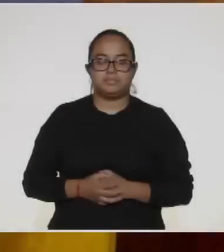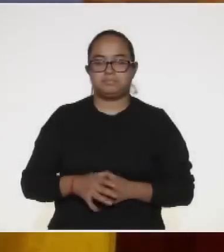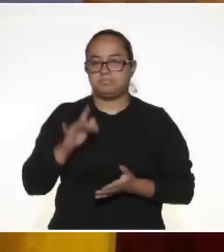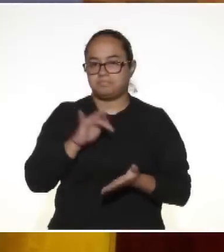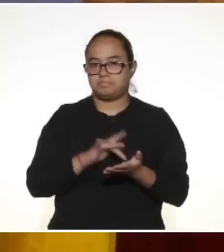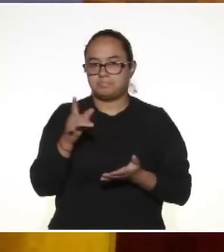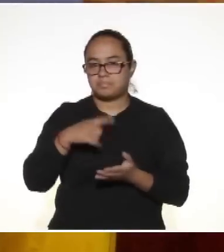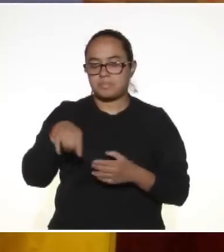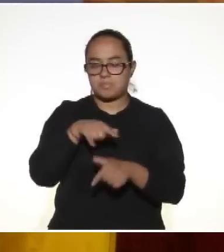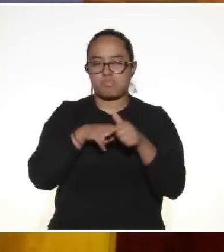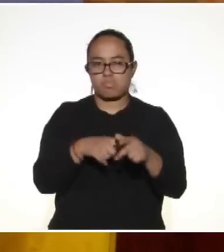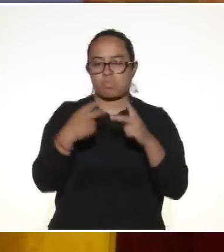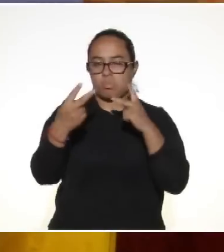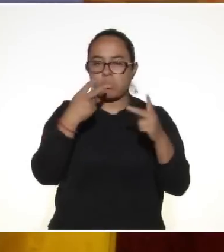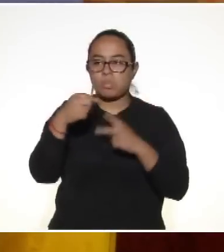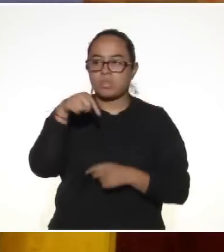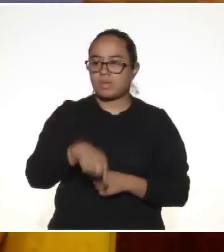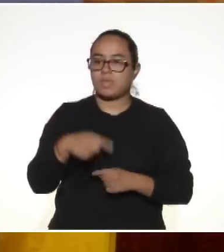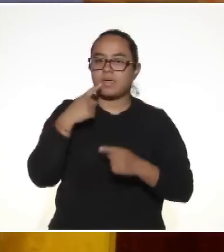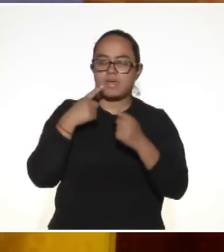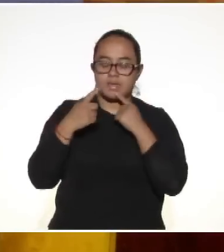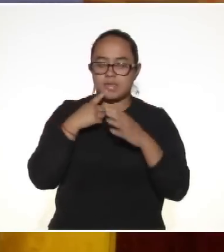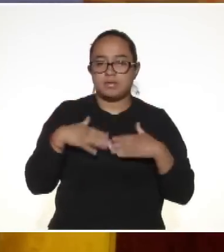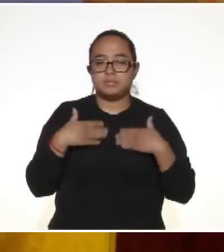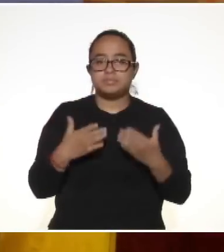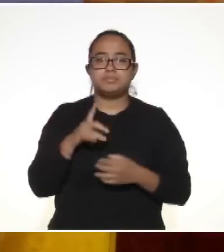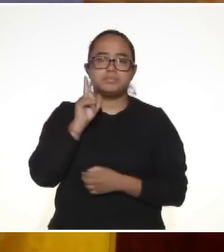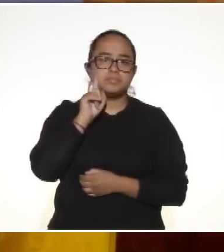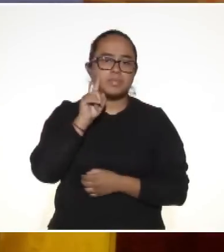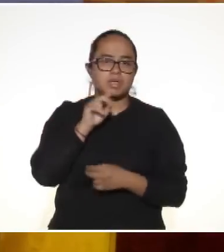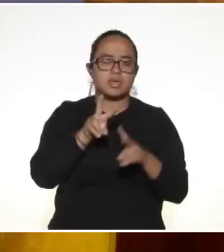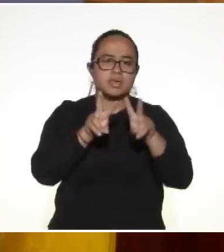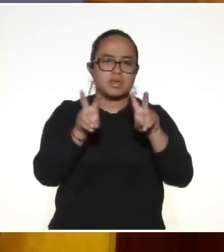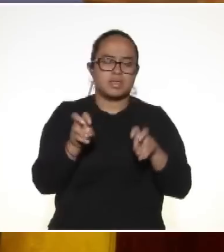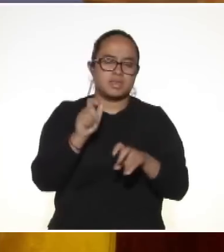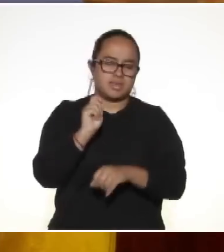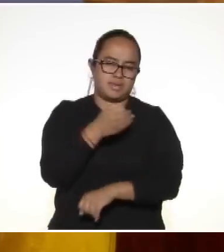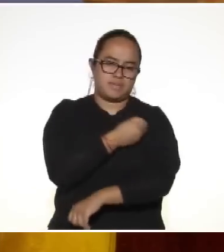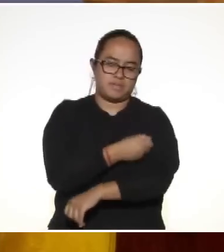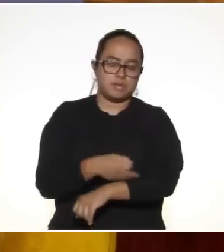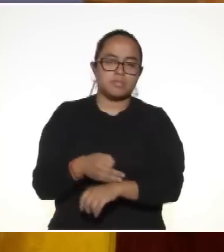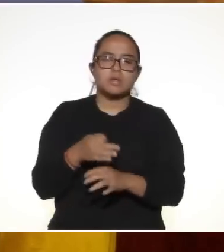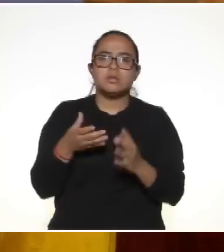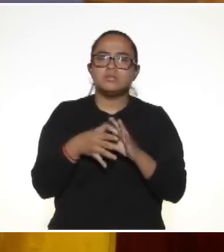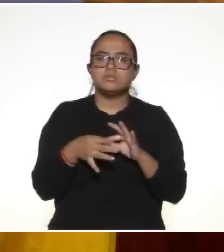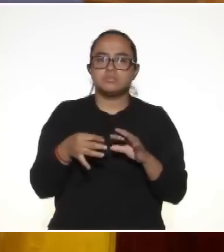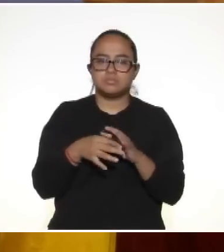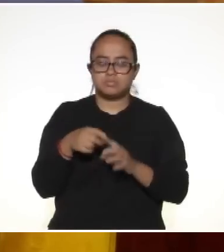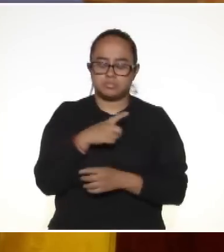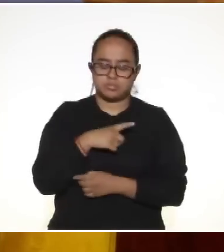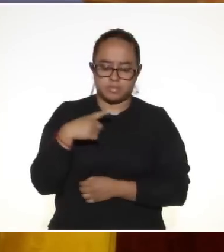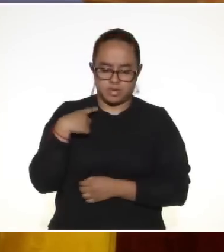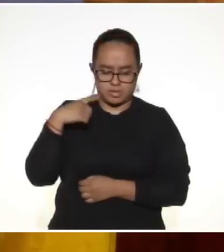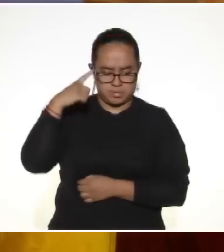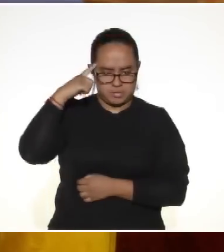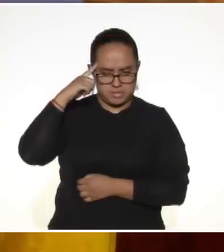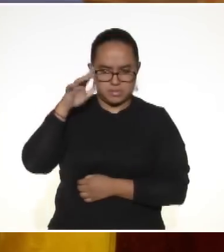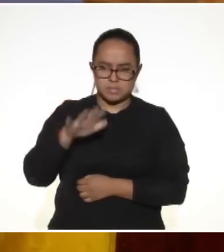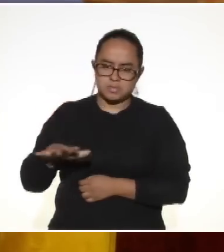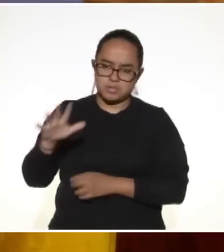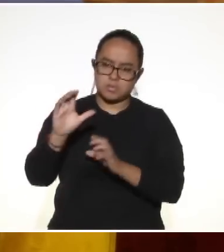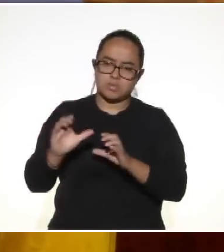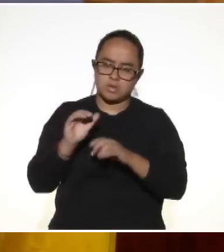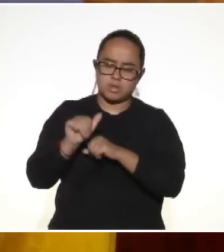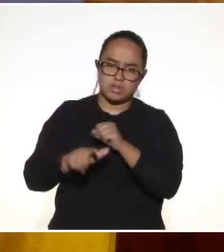Gracias por continuar con nosotros en Diálogos en Confianza. El día de mañana en nuestros temas de familia vamos a hablar sobre la conciencia ambiental. Y es que